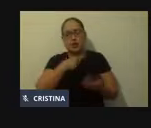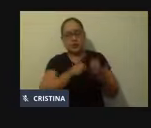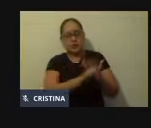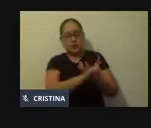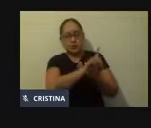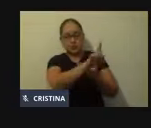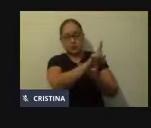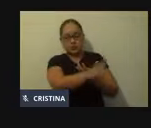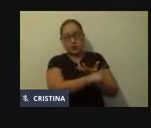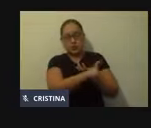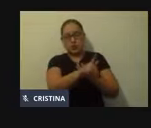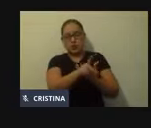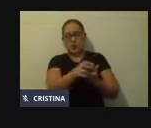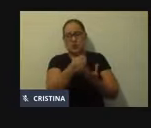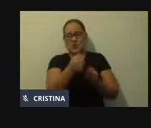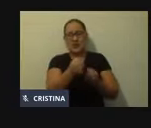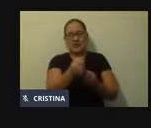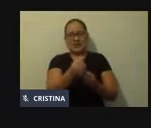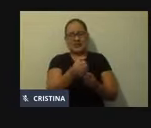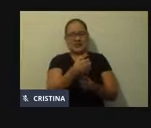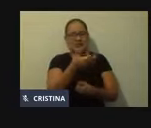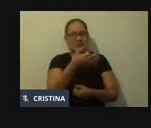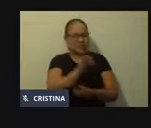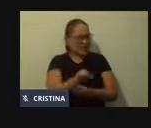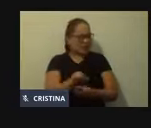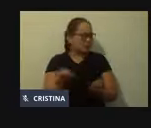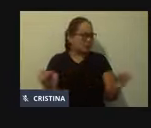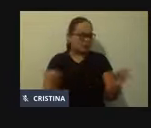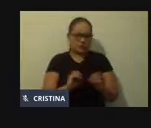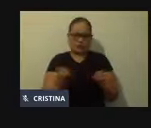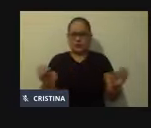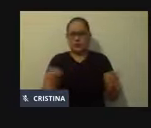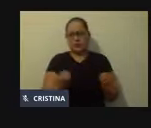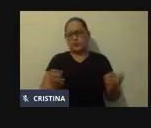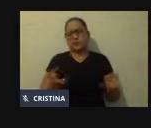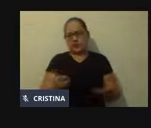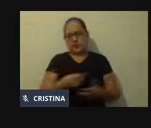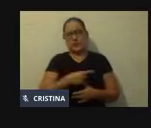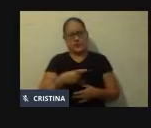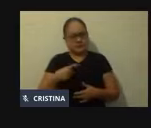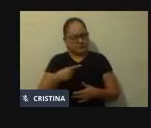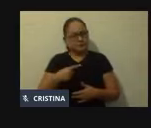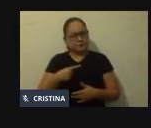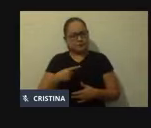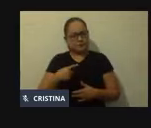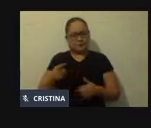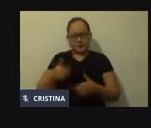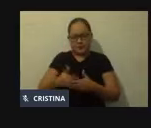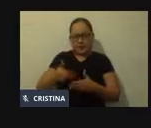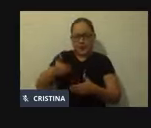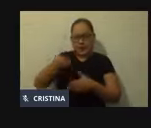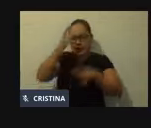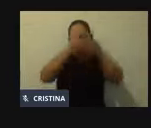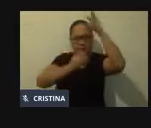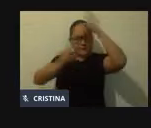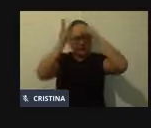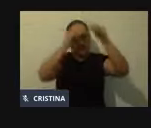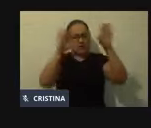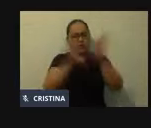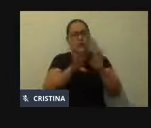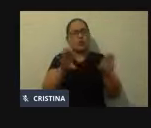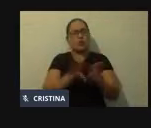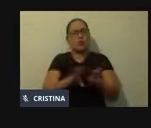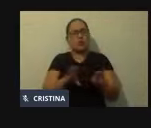tan violenta y tan fuerte como le estamos viendo hoy, falta de información, ¿no? Creo que ahí tenemos que aprender mucho de cómo se